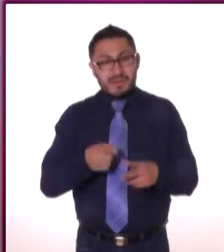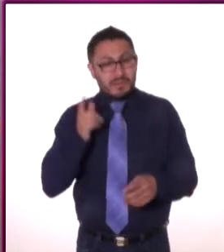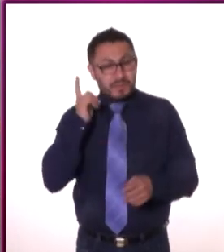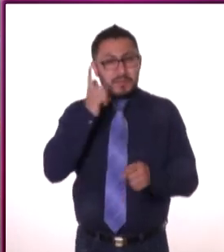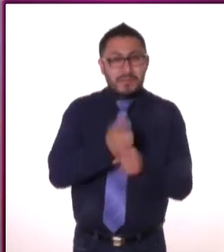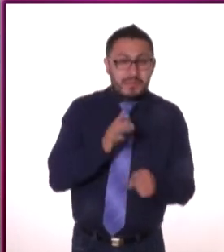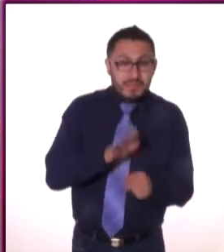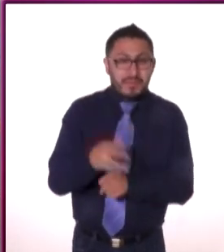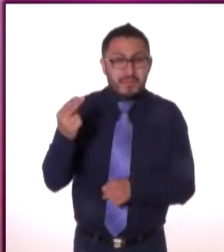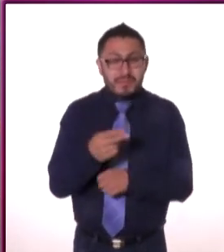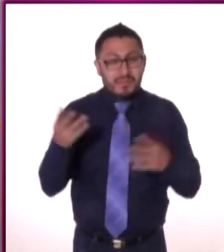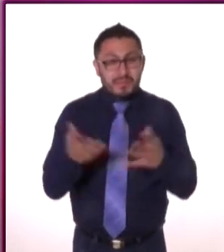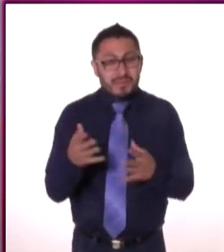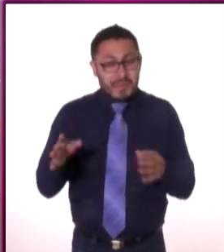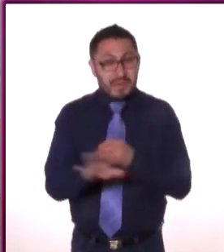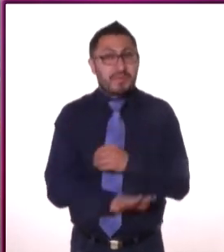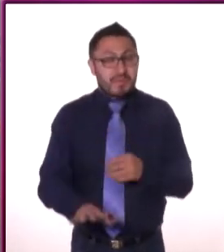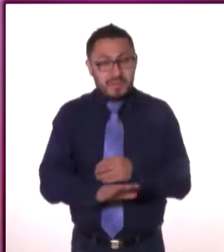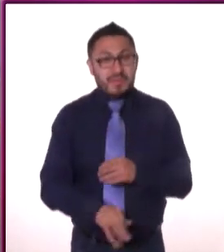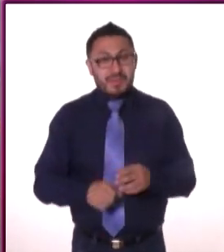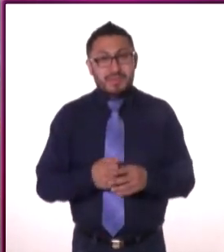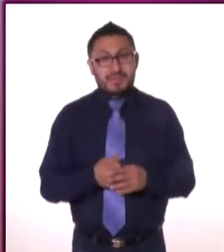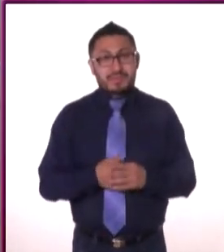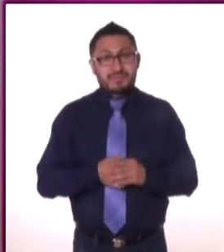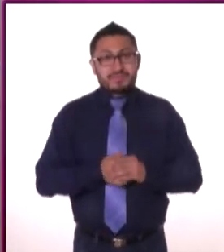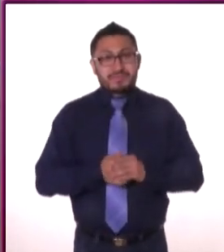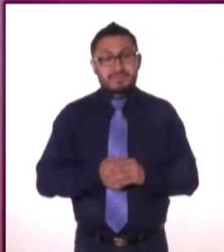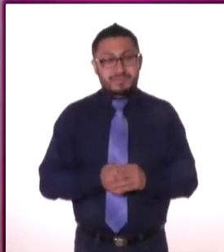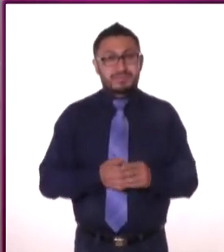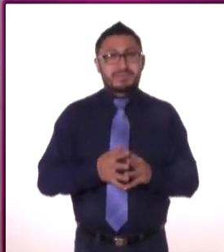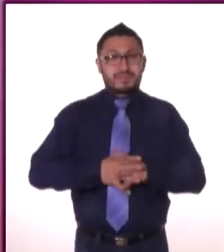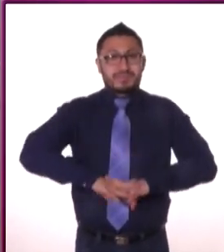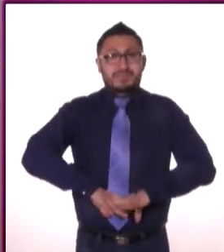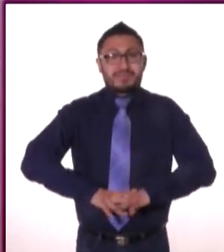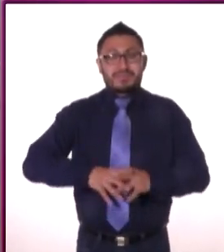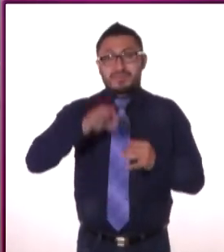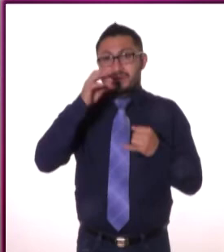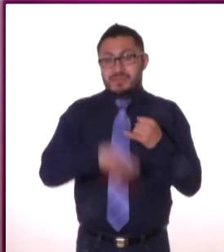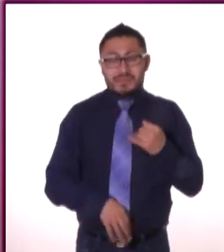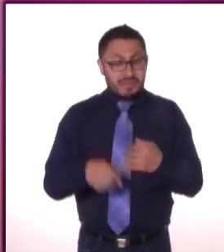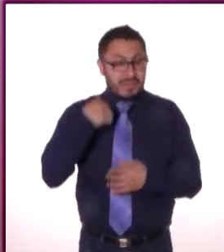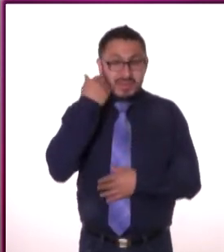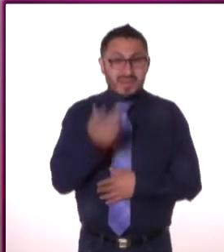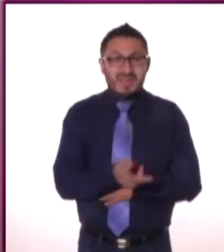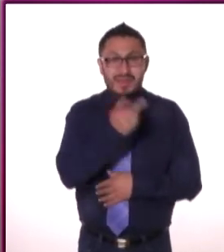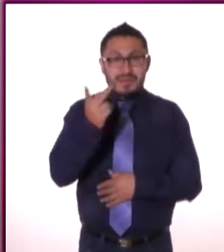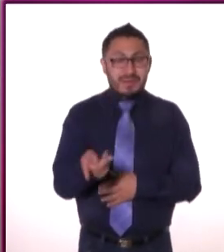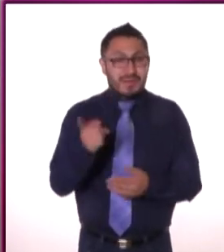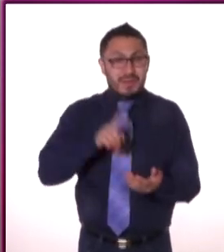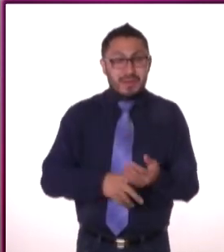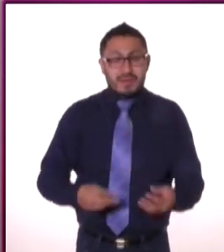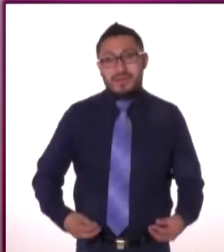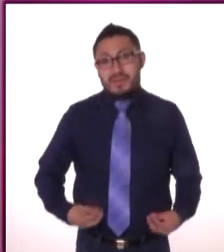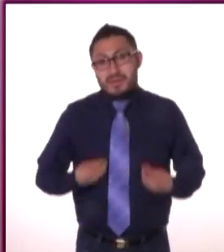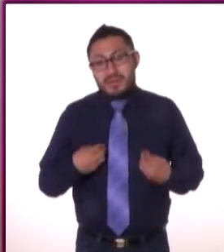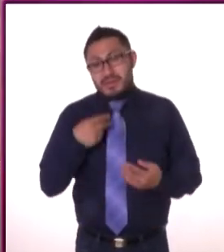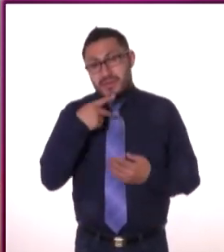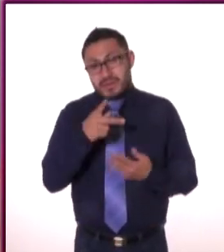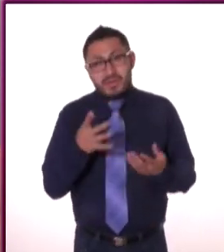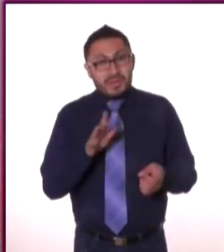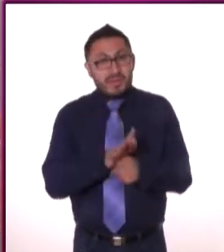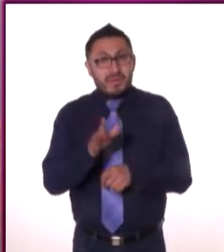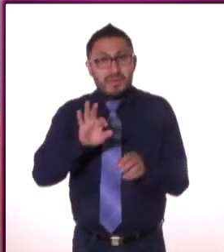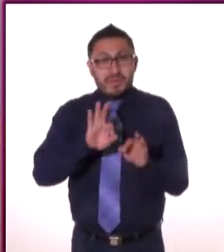matemáticas para calcular qué sería necesario hacer son fáciles. Son fáciles, claro que sí. Por último, Omar, me gustaría preguntarte, en tu